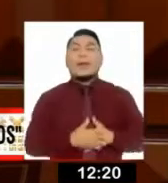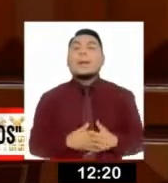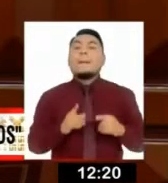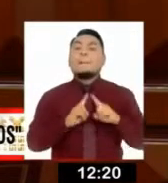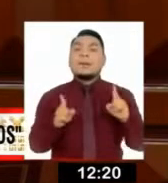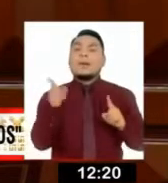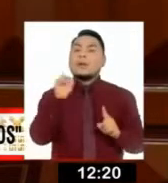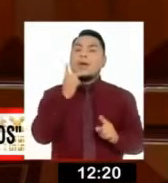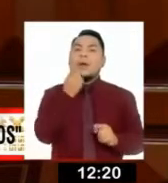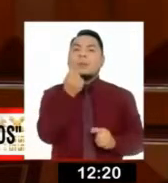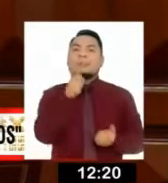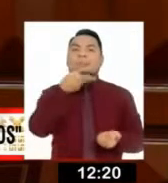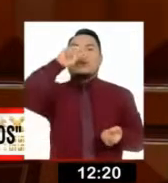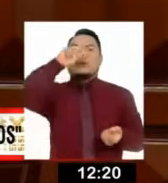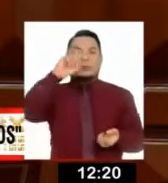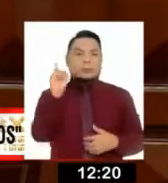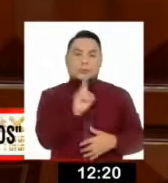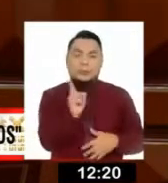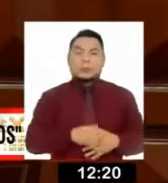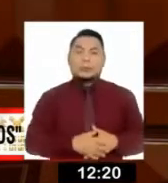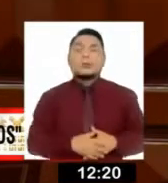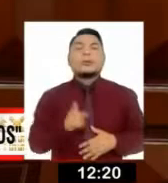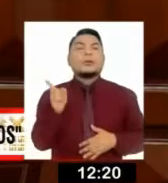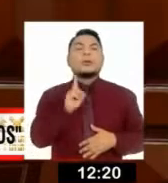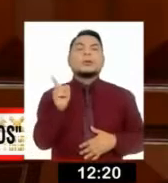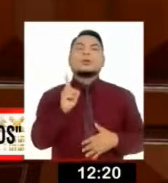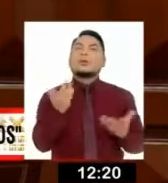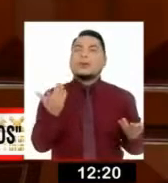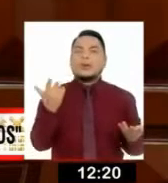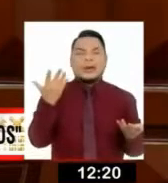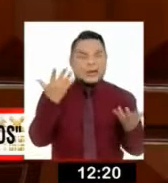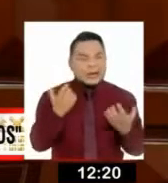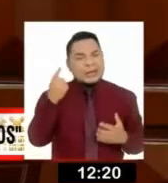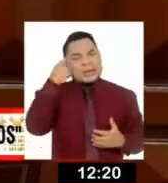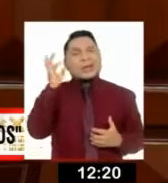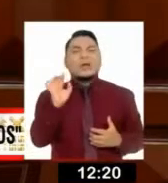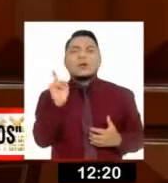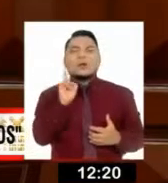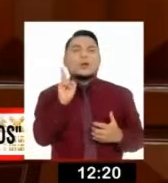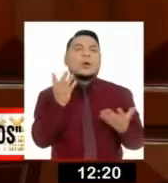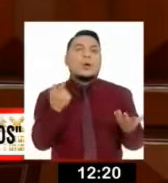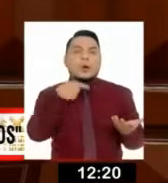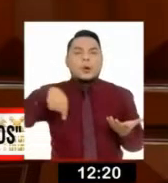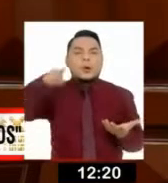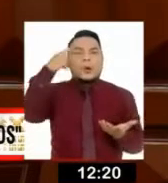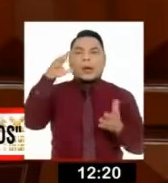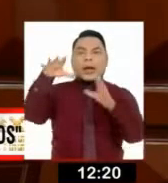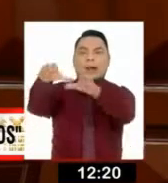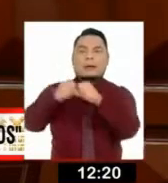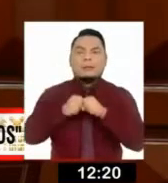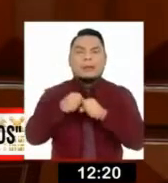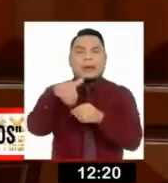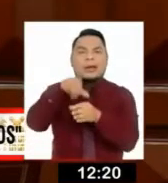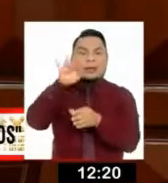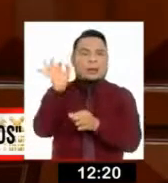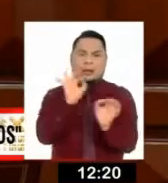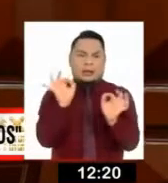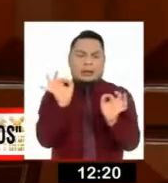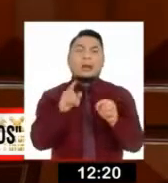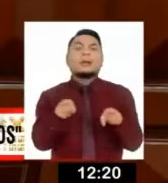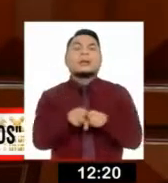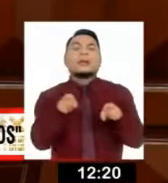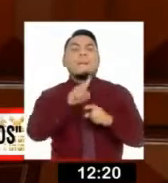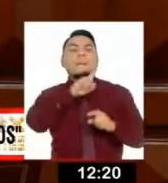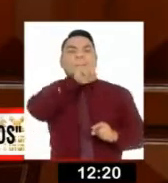pero sin usura. No pretendemos ni remotamente estatizar ninguna economía, ni hacer